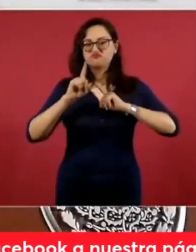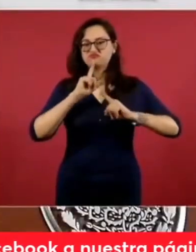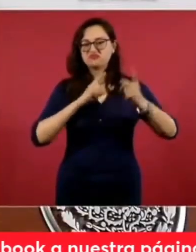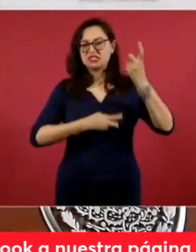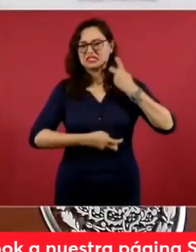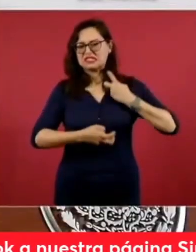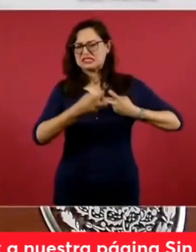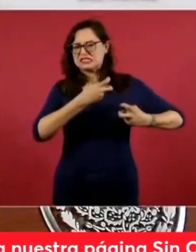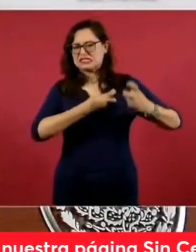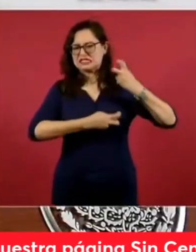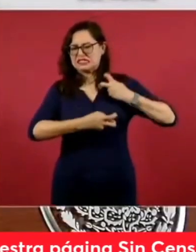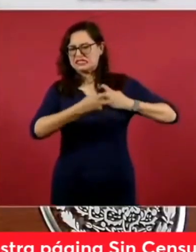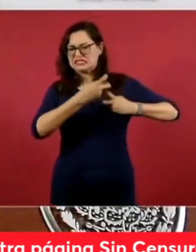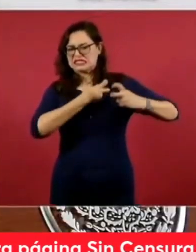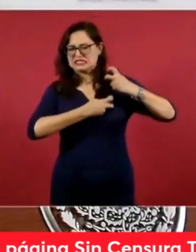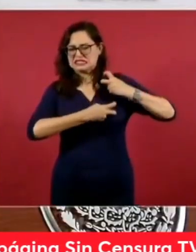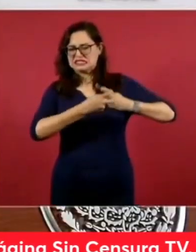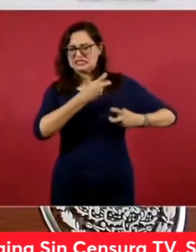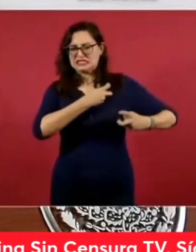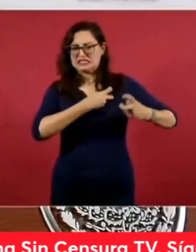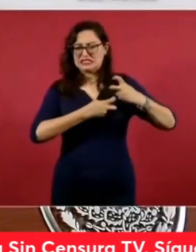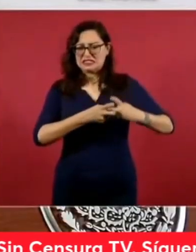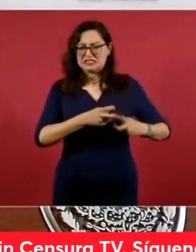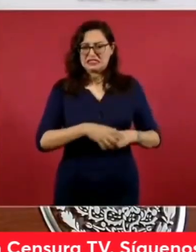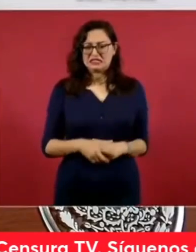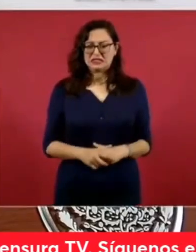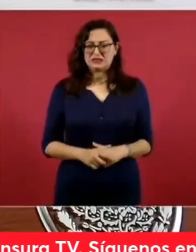porque eso es lo otro, ¿no?